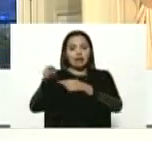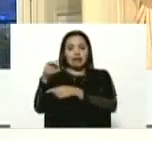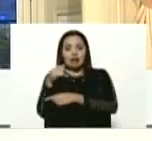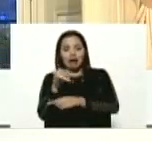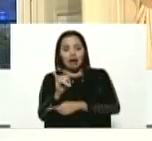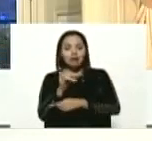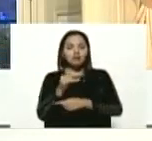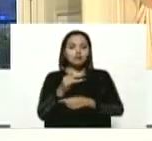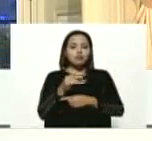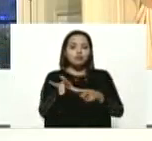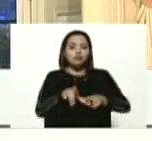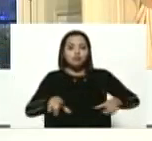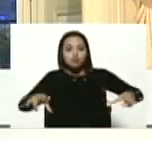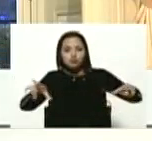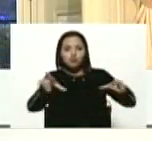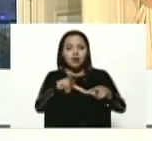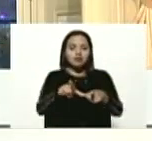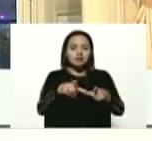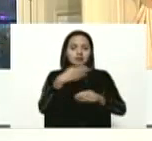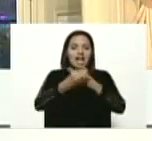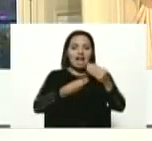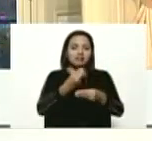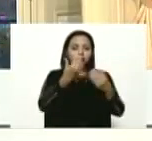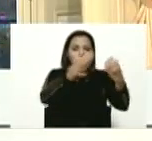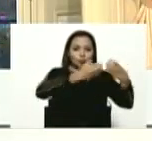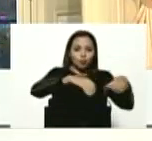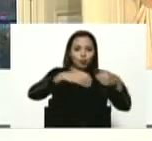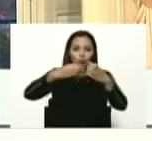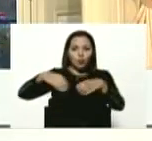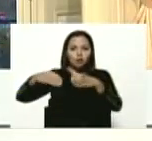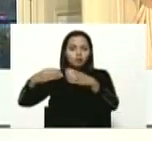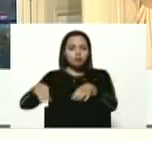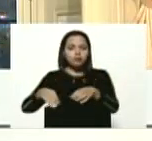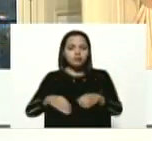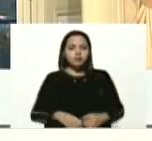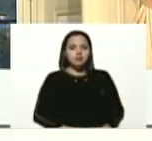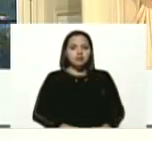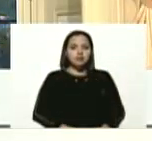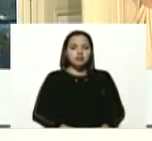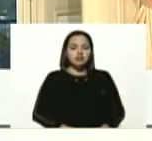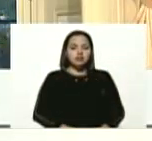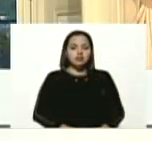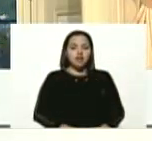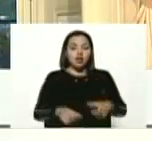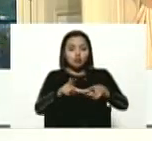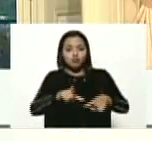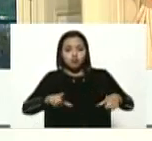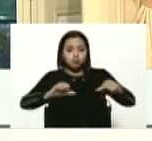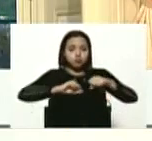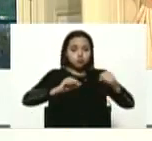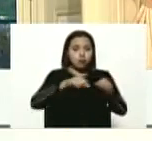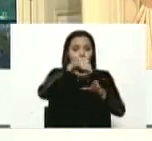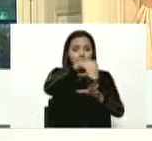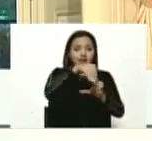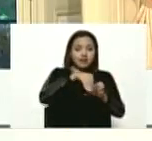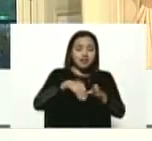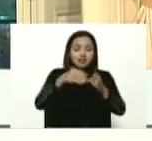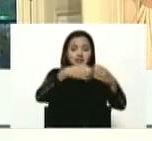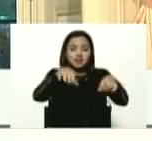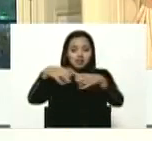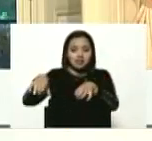producción de huevos en la granja avícola Don Tito,